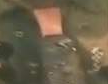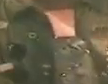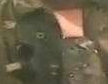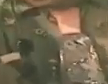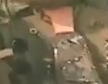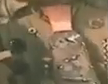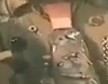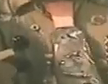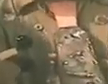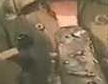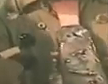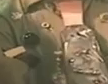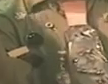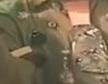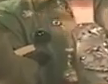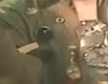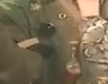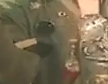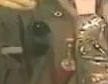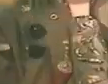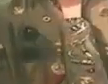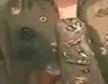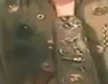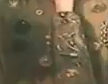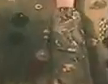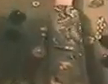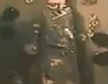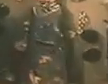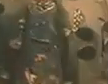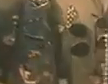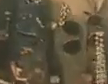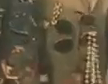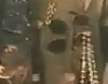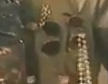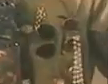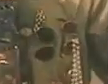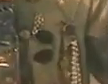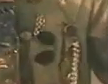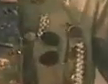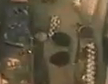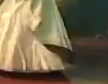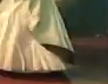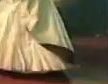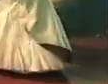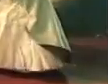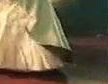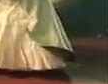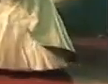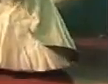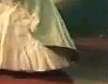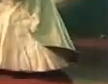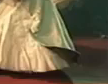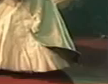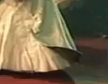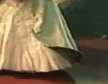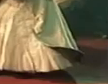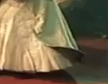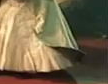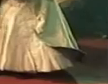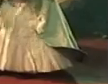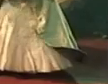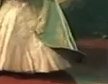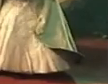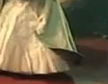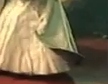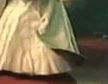amigo. No, póngaselas. No, para mí. Son suyas. Pruébatela, Honguito, pruébatela. Póngaselas, si me gusta, son suyas.